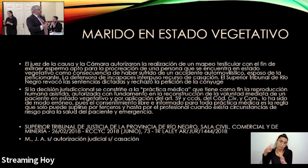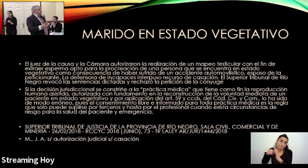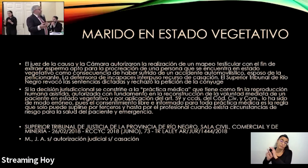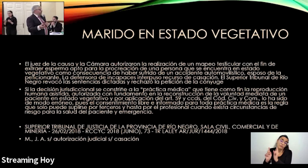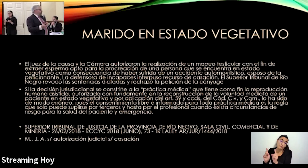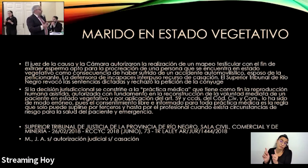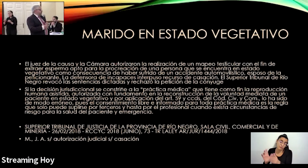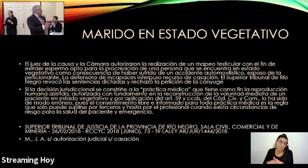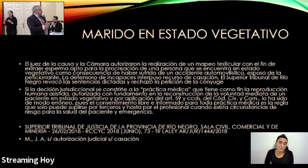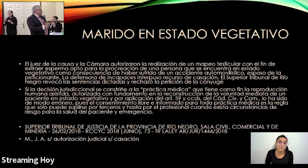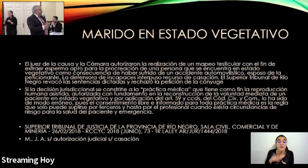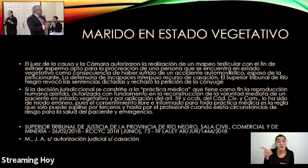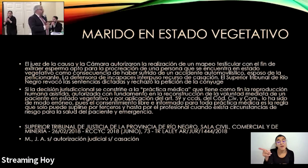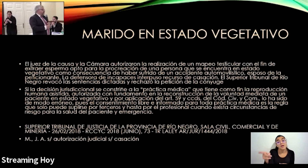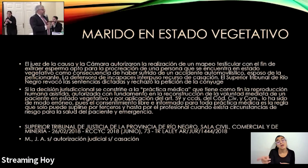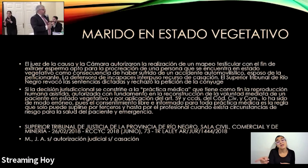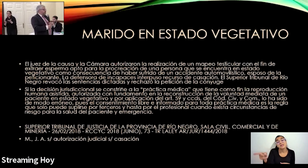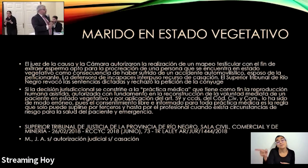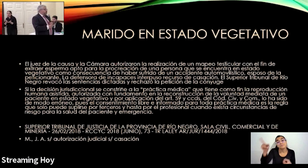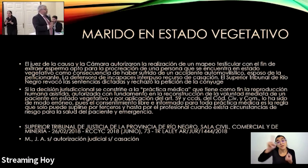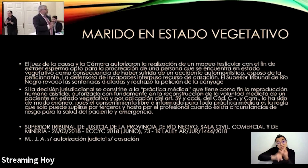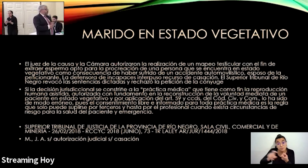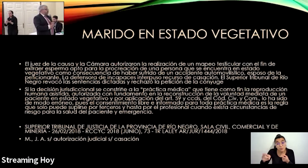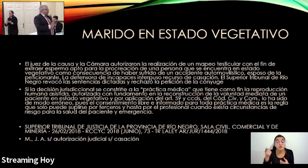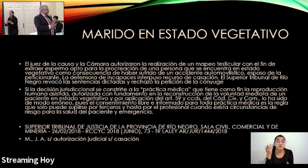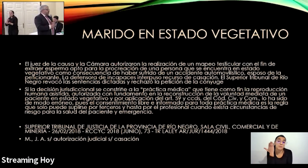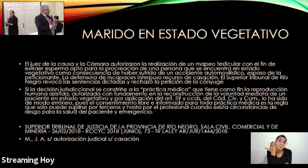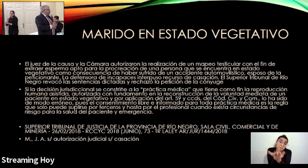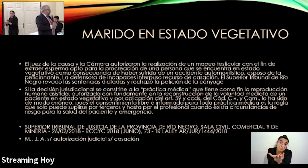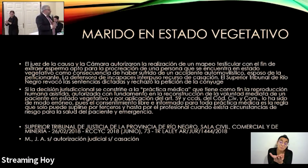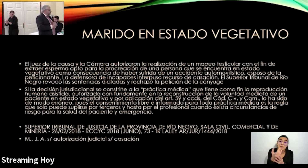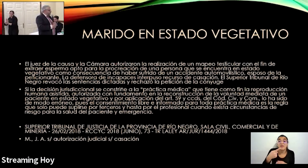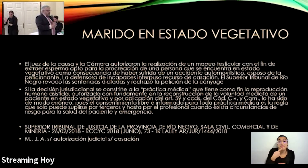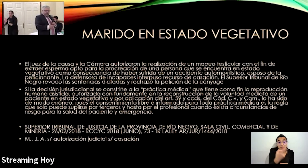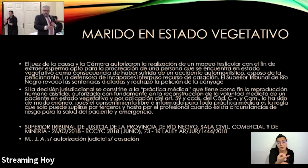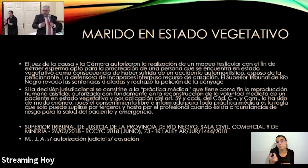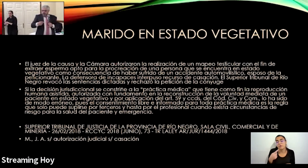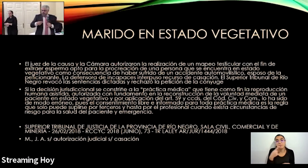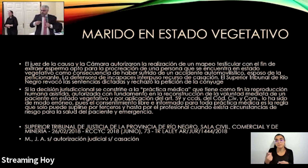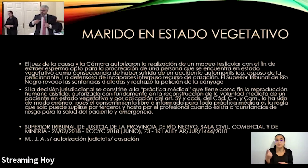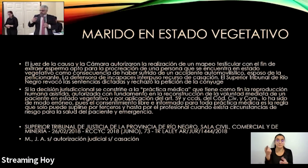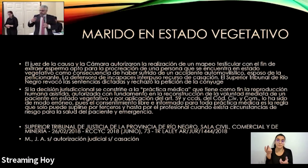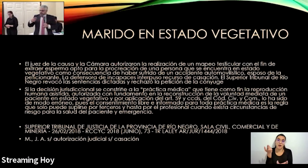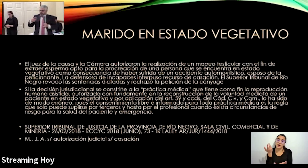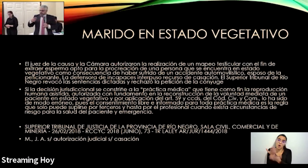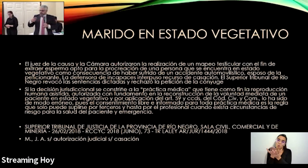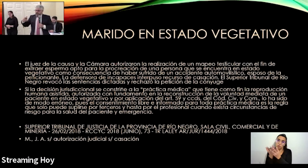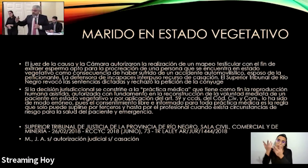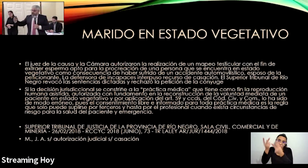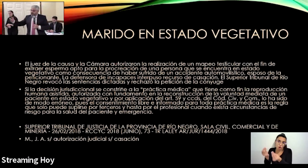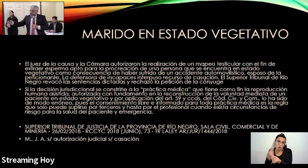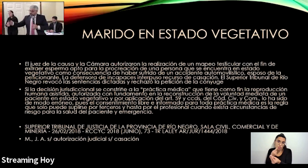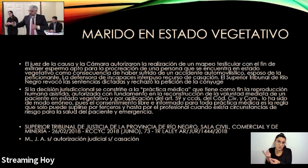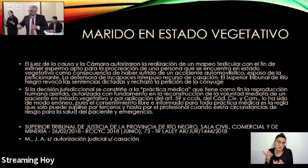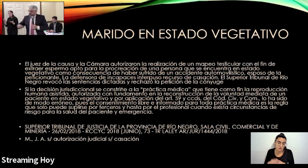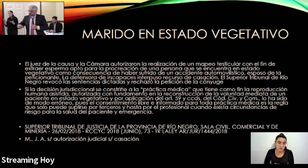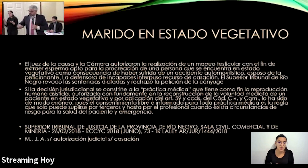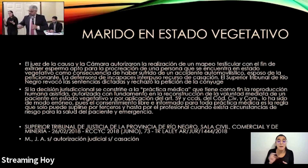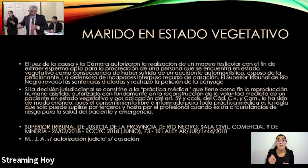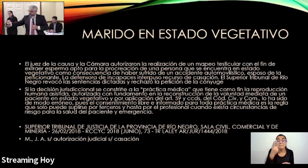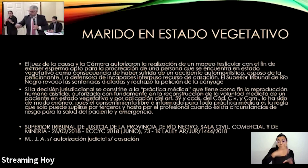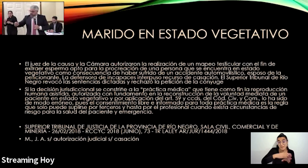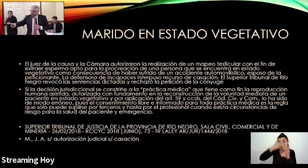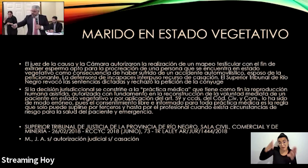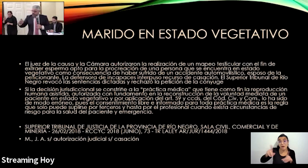El esposo de la peticionante, la defensora de incapaces, interpuso recurso de casación. Primera instancia y Cámara le dieron